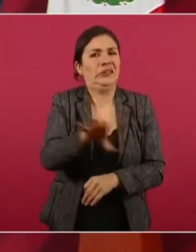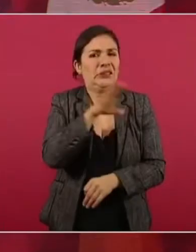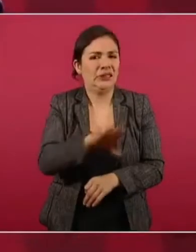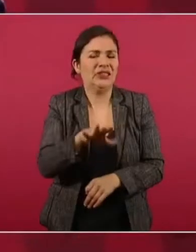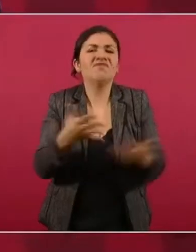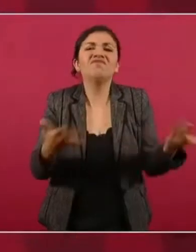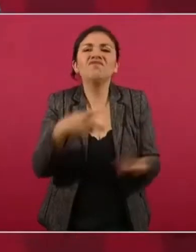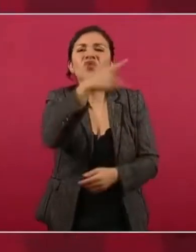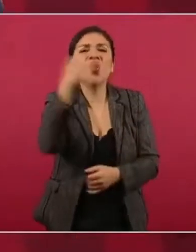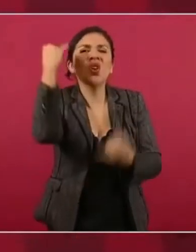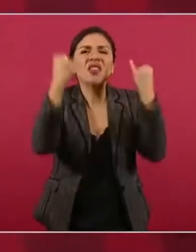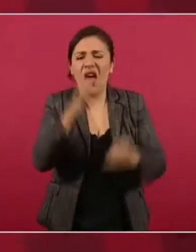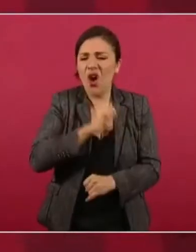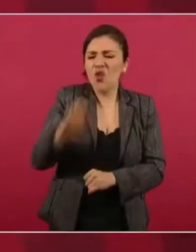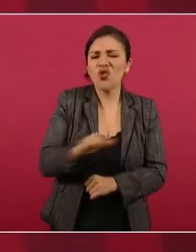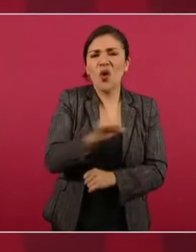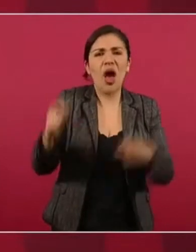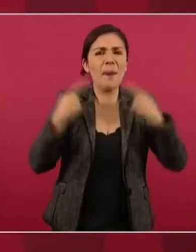con su xenofobia,